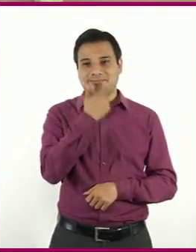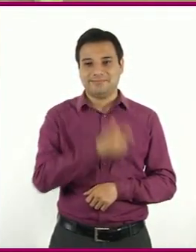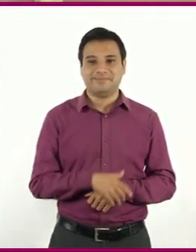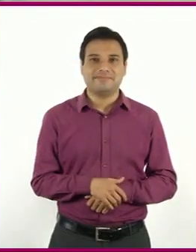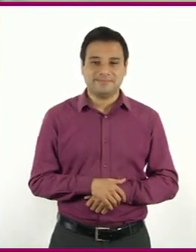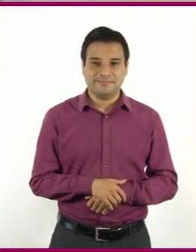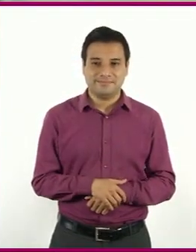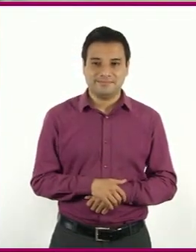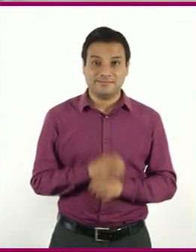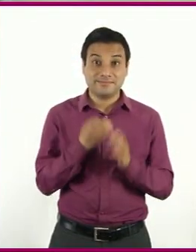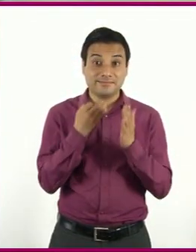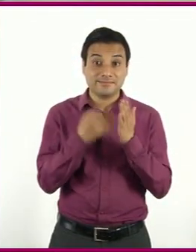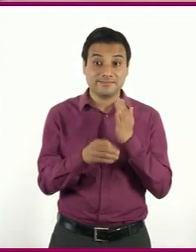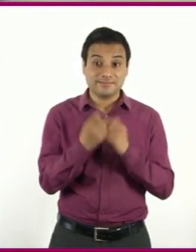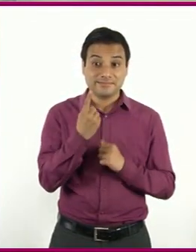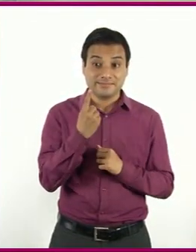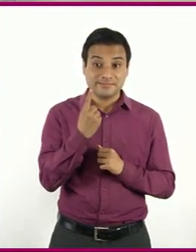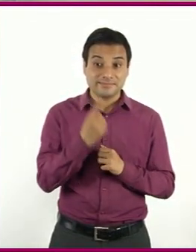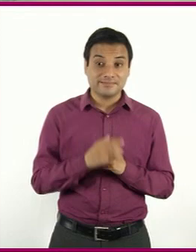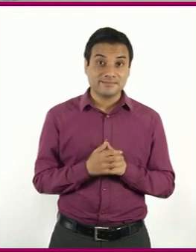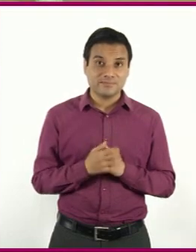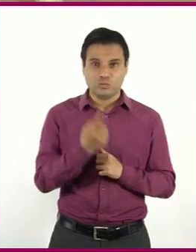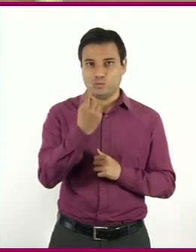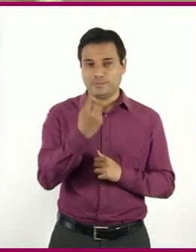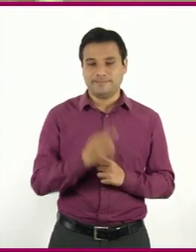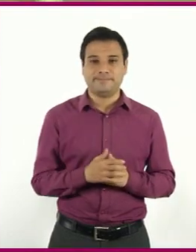Perfecto. Uno más. Uno más. Y cambiamos. Uno.